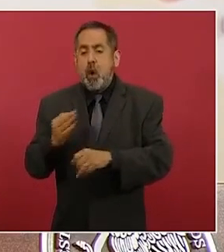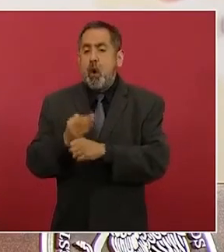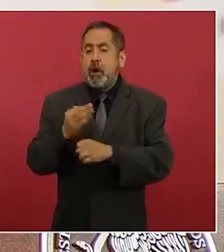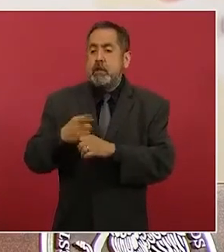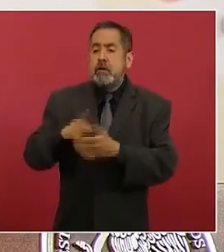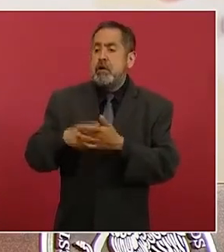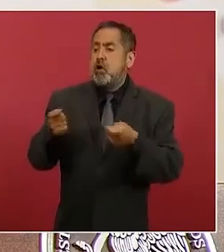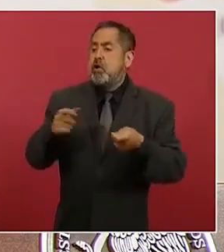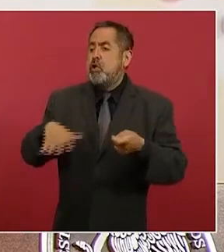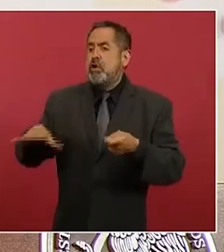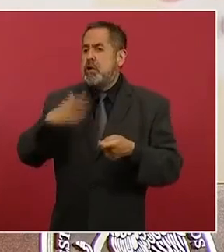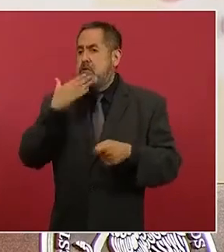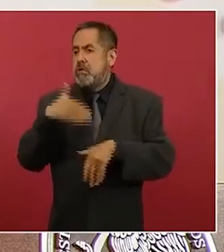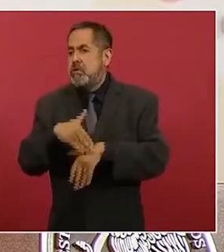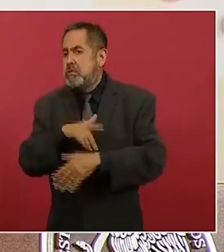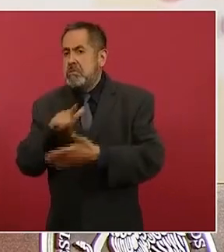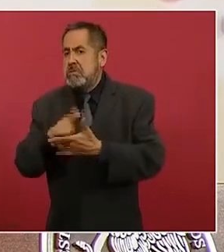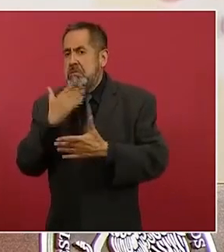Entonces,